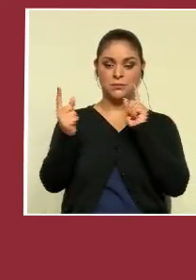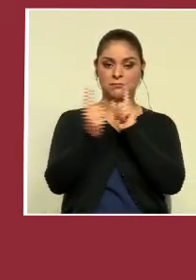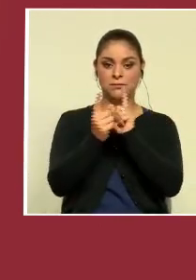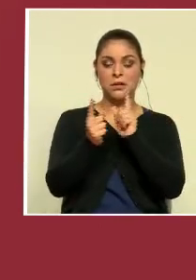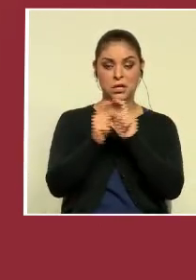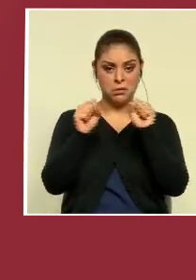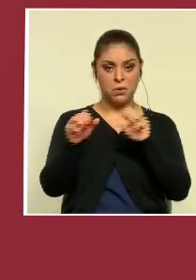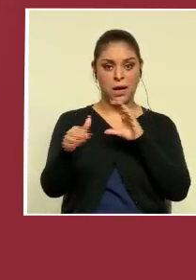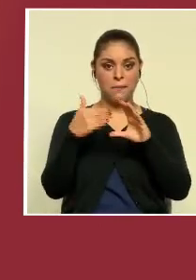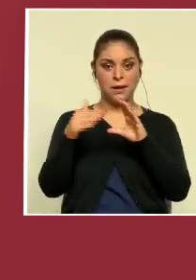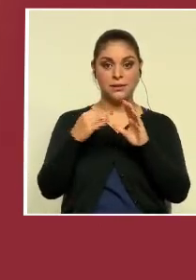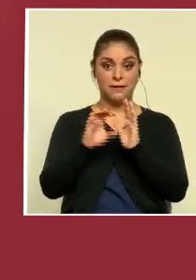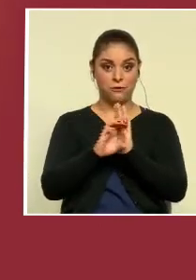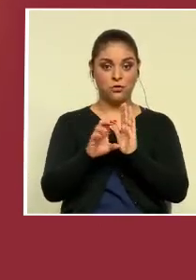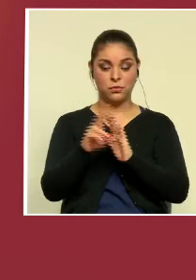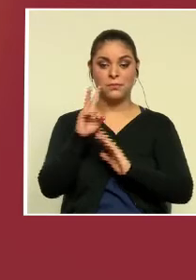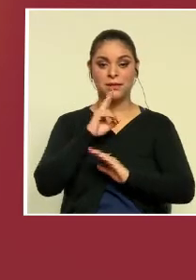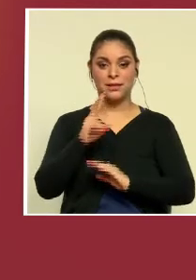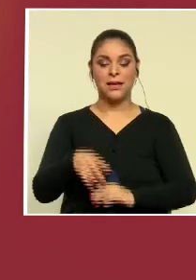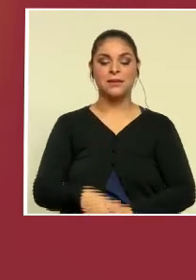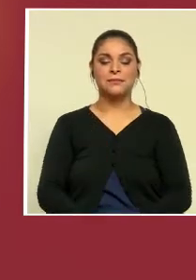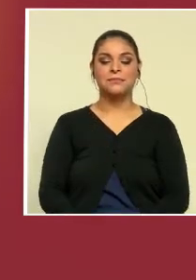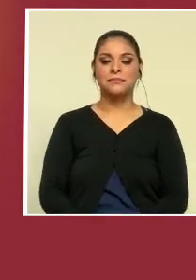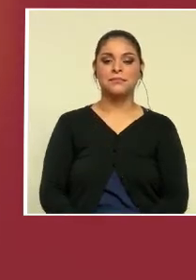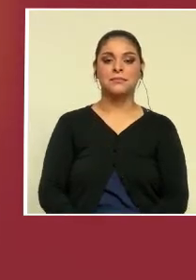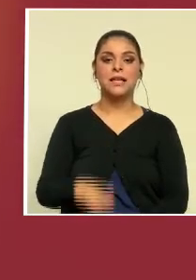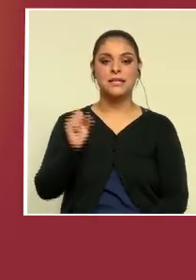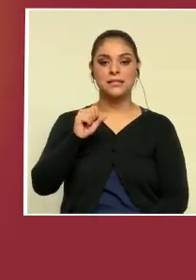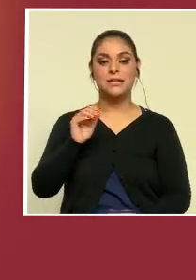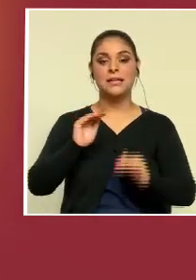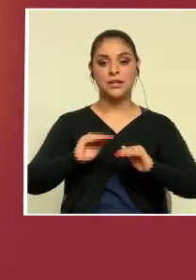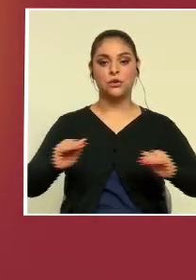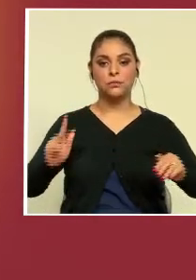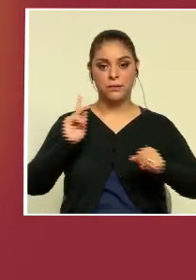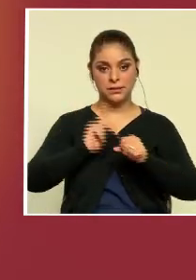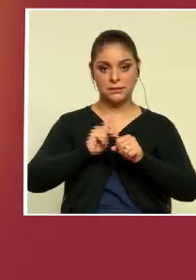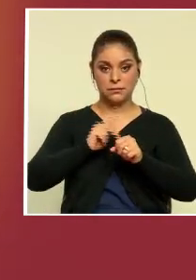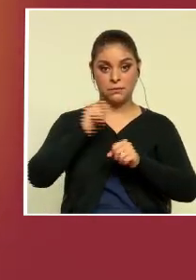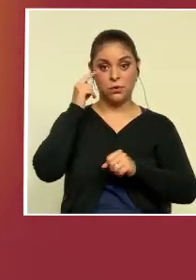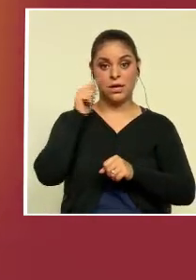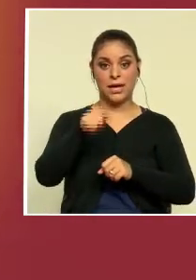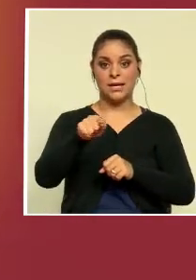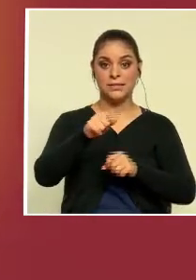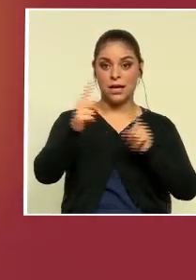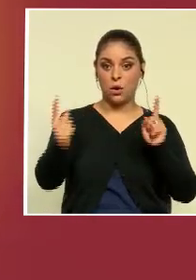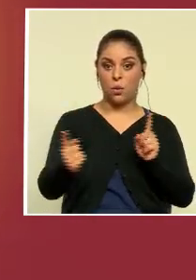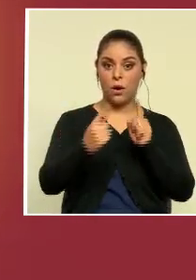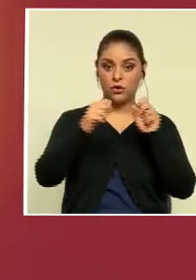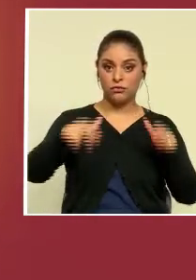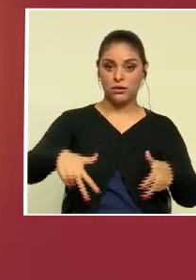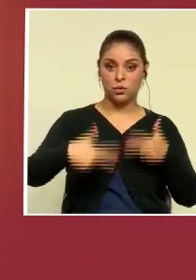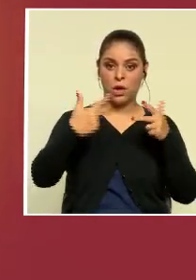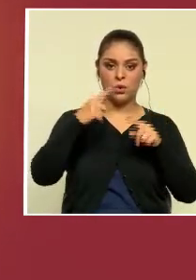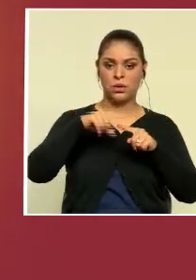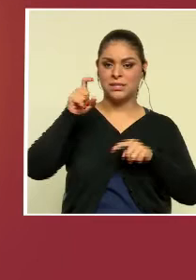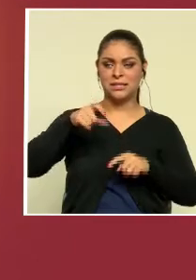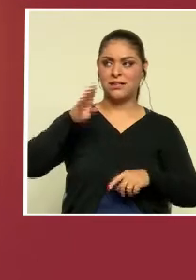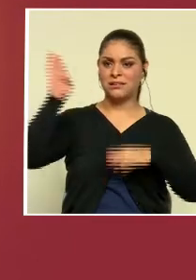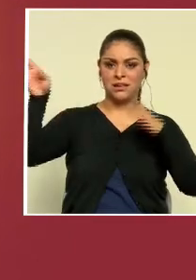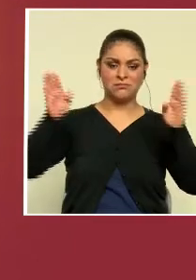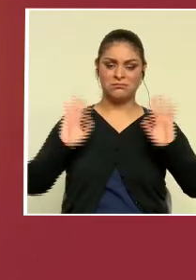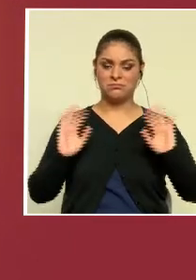portadas a que los niños y las niñas participen ya que es un encuentro virtual y no tienen que ir a ninguna entonces